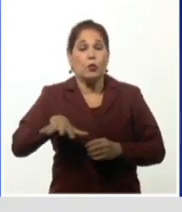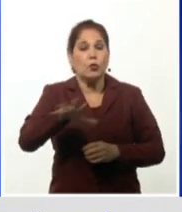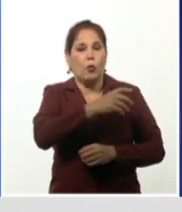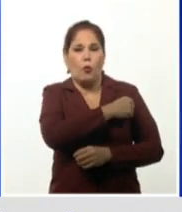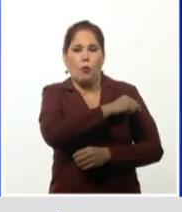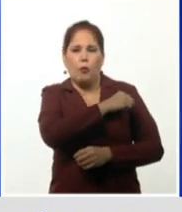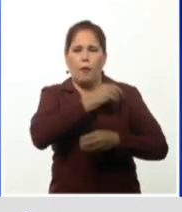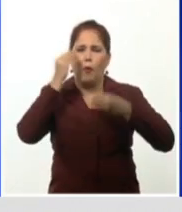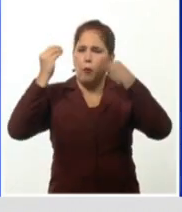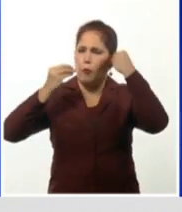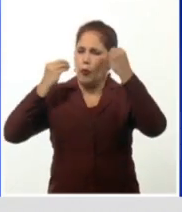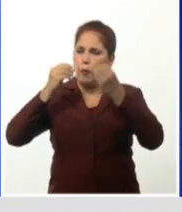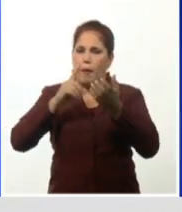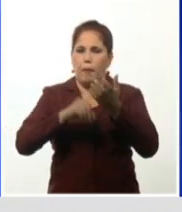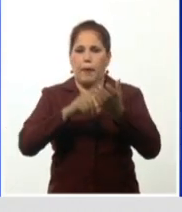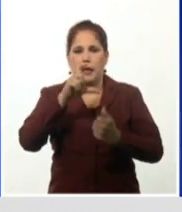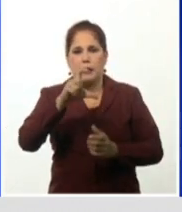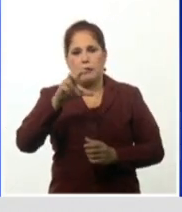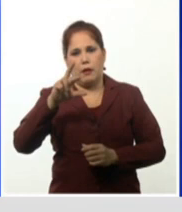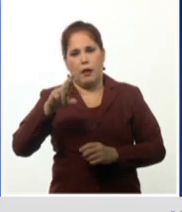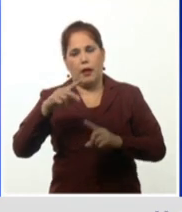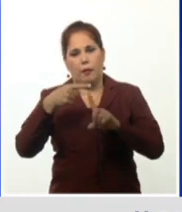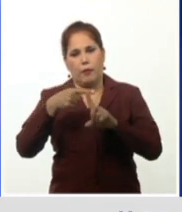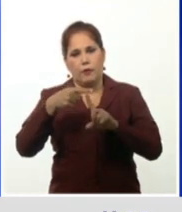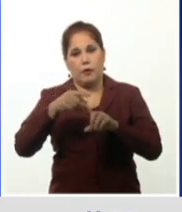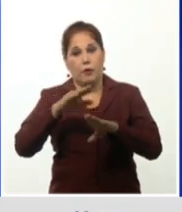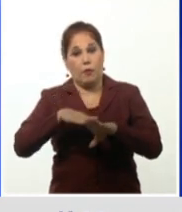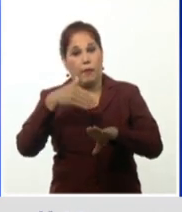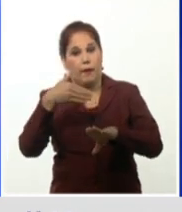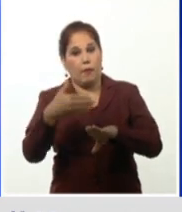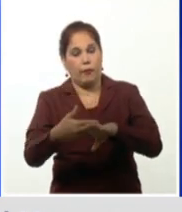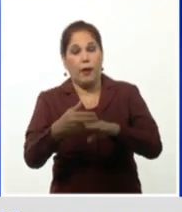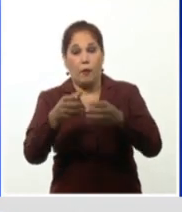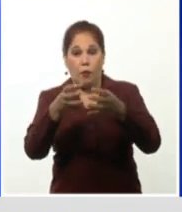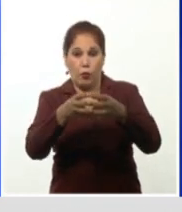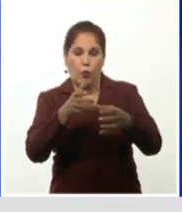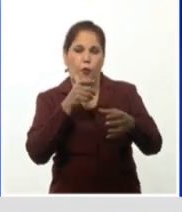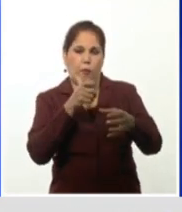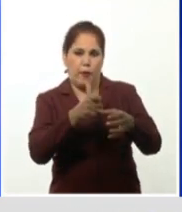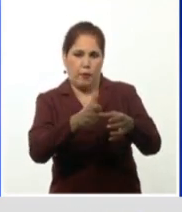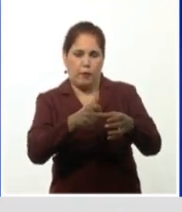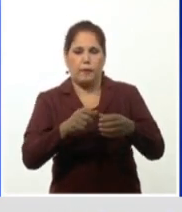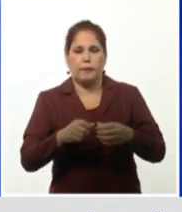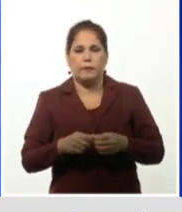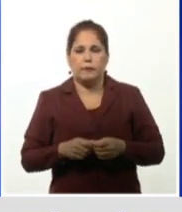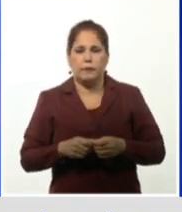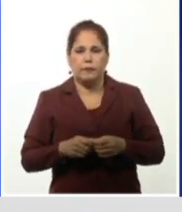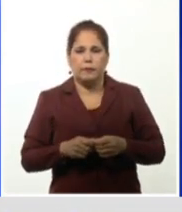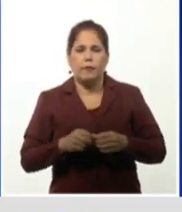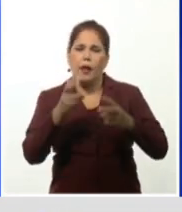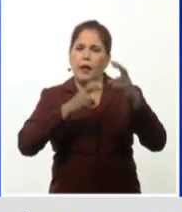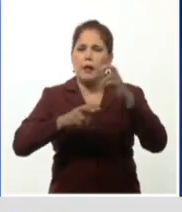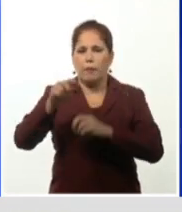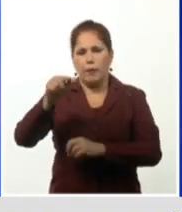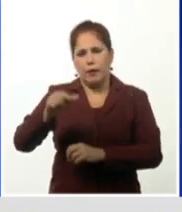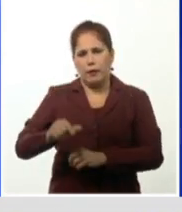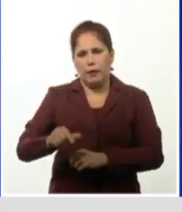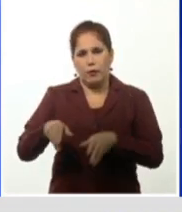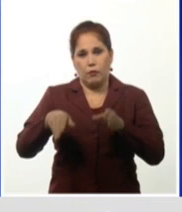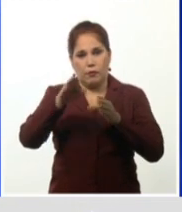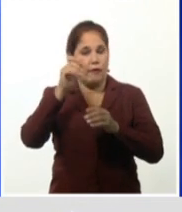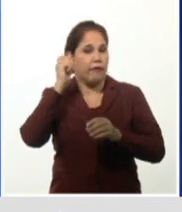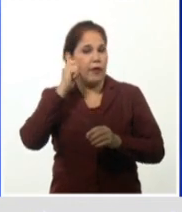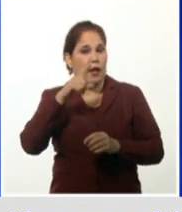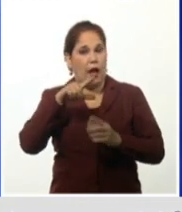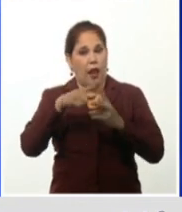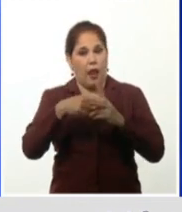el PCR positivo después de vacunados. Lo veíamos con los investigadores del Instituto Finlay de Vacunas